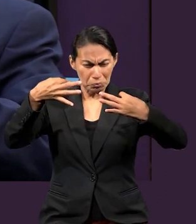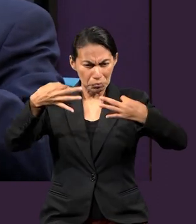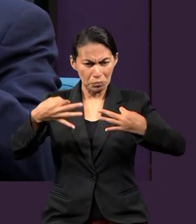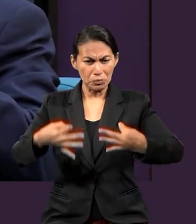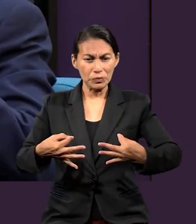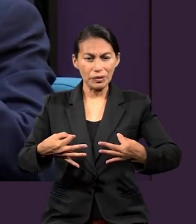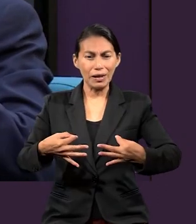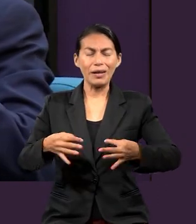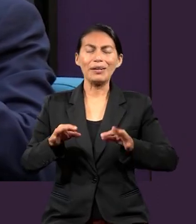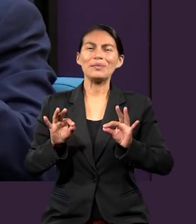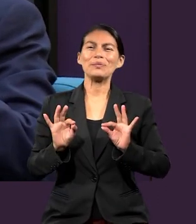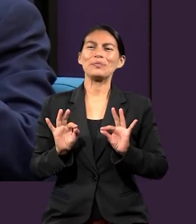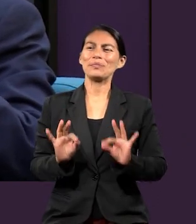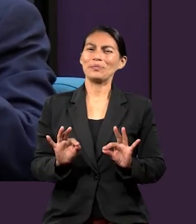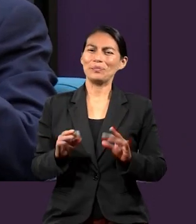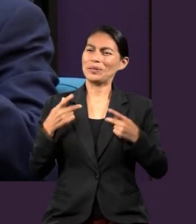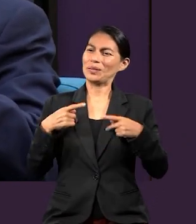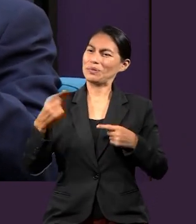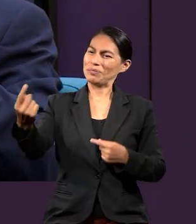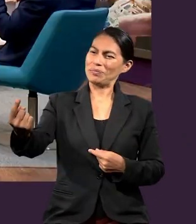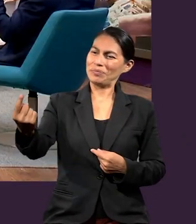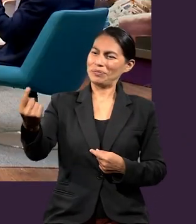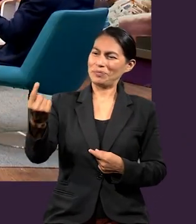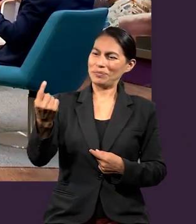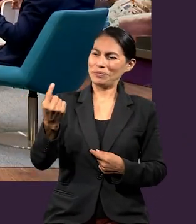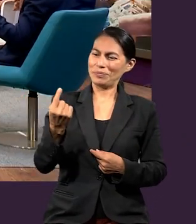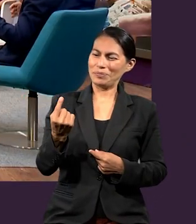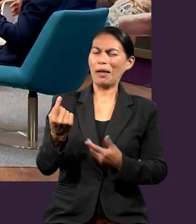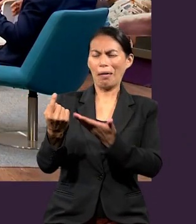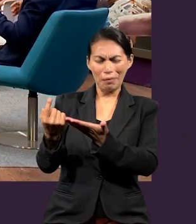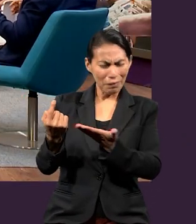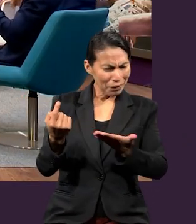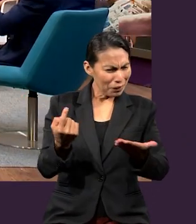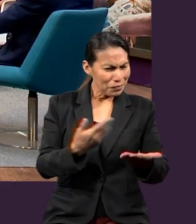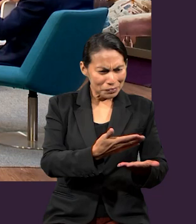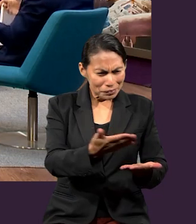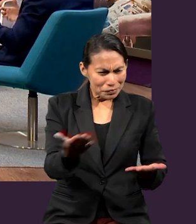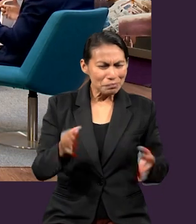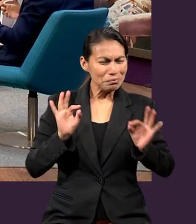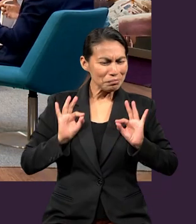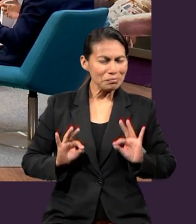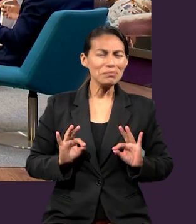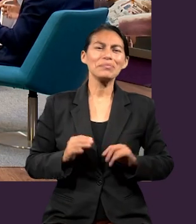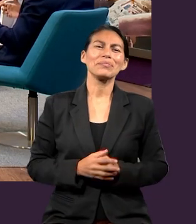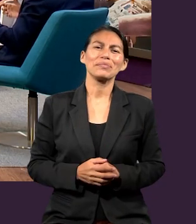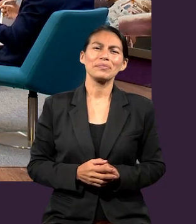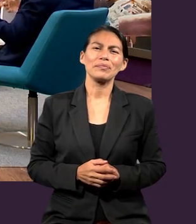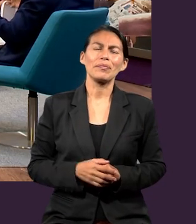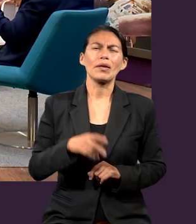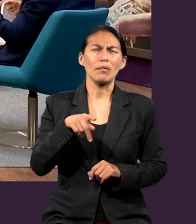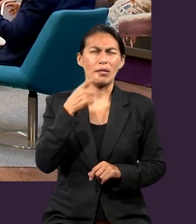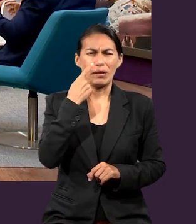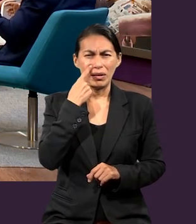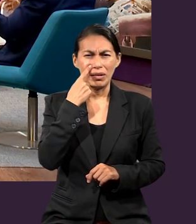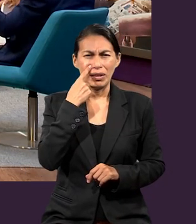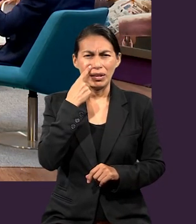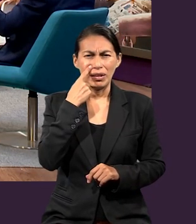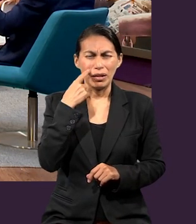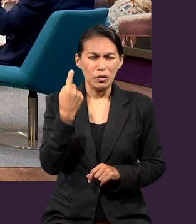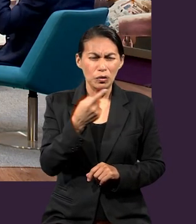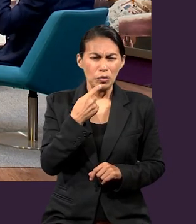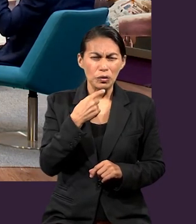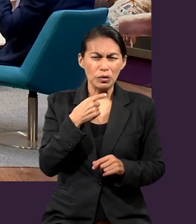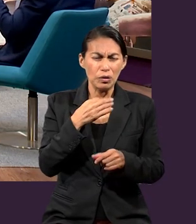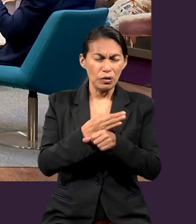para que precisamente puedas, cuando llegue el momento, pues recibirlos adecuadamente. ¿Y cómo es que cuando